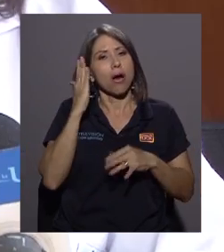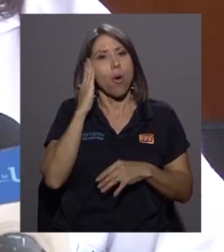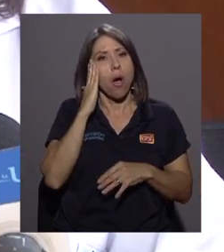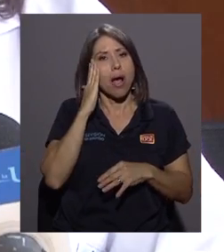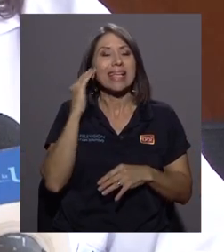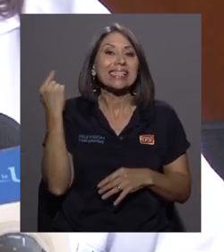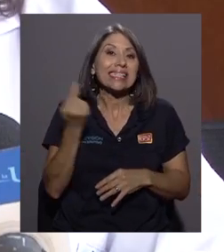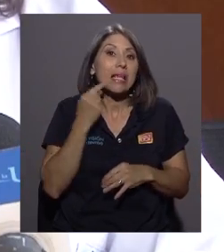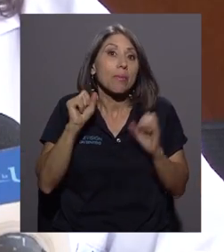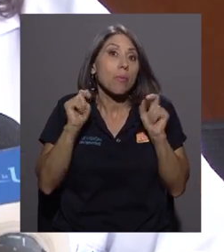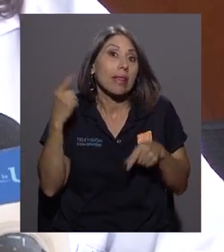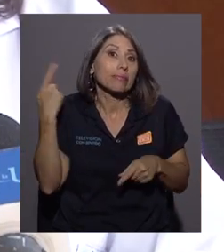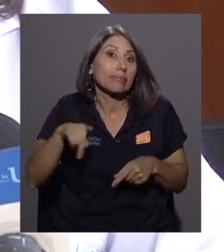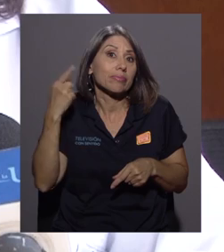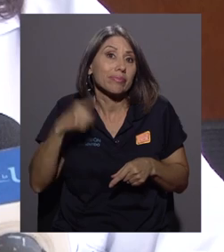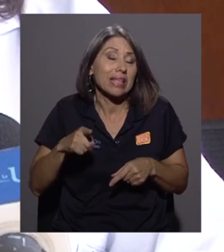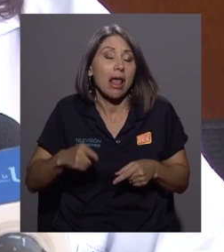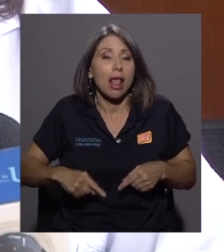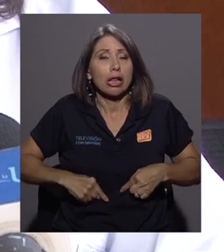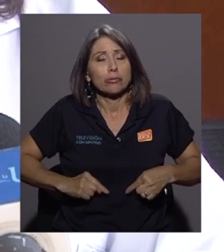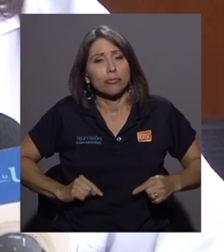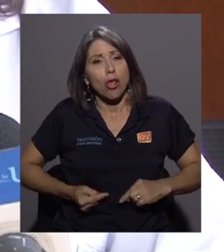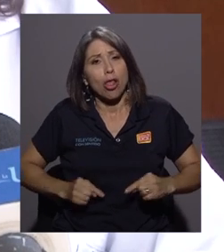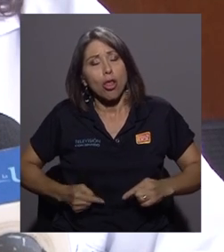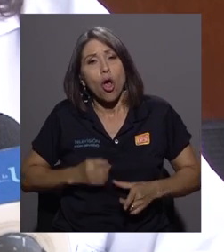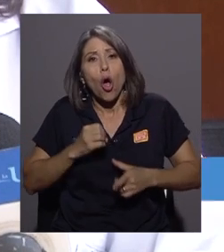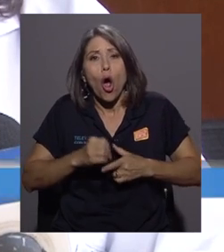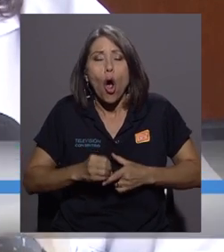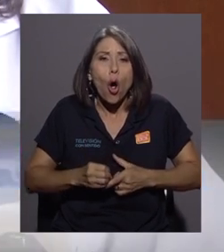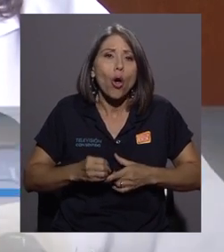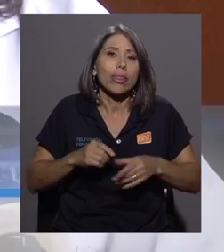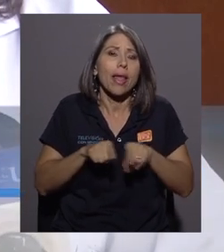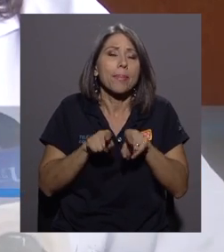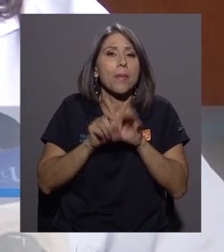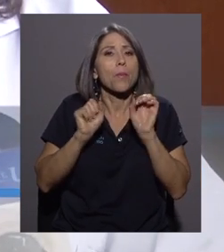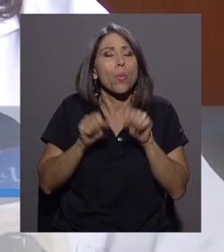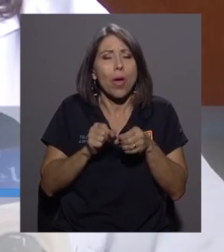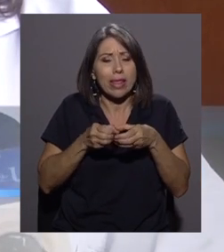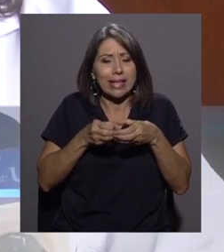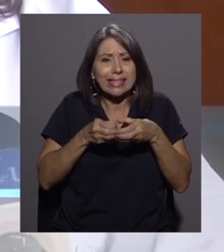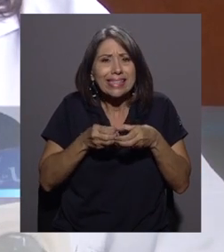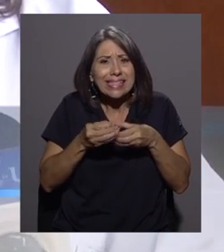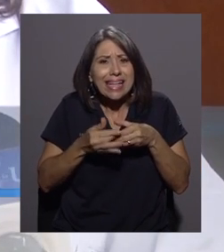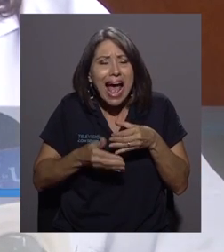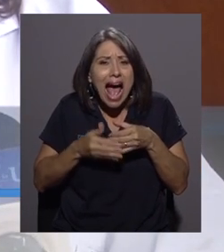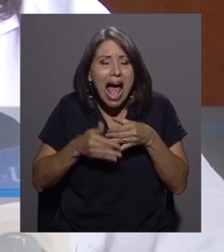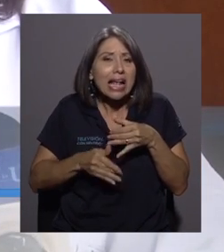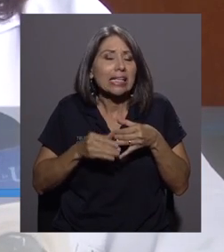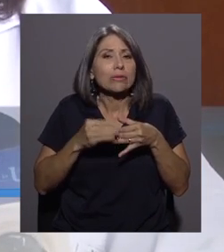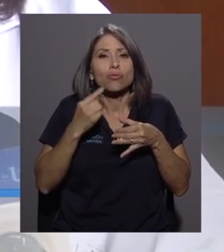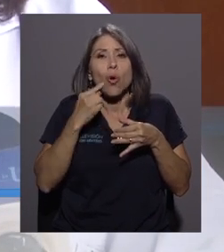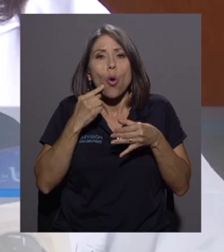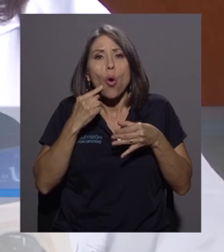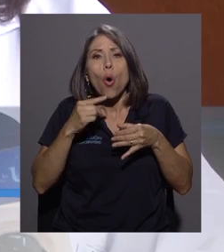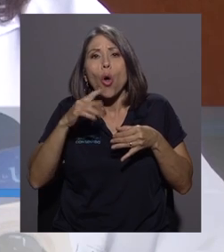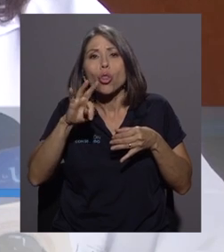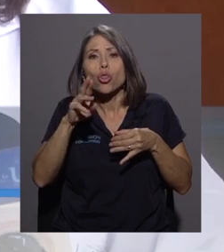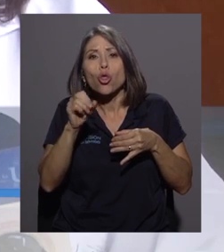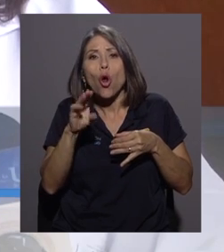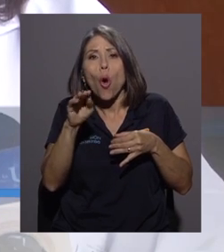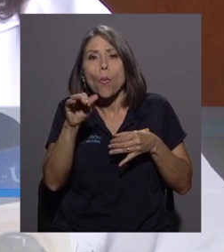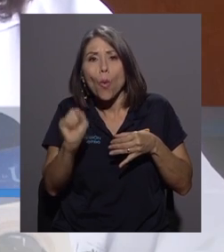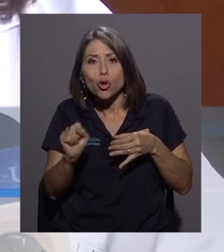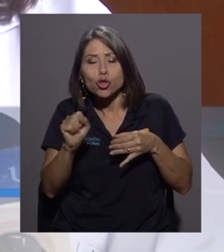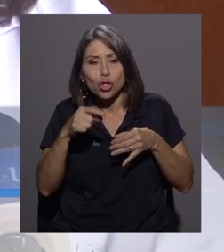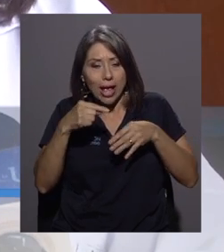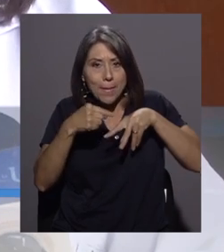existe riesgo de efectos gastrointestinales, efectos de formación de trombos o coágulos a nivel de piernas, por ejemplo, o cambios en aumento de